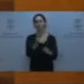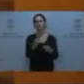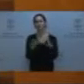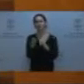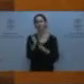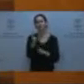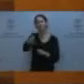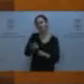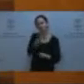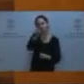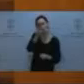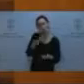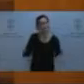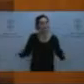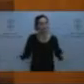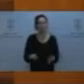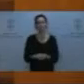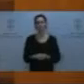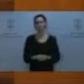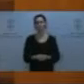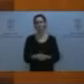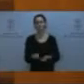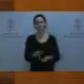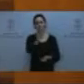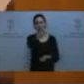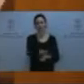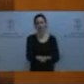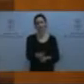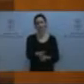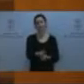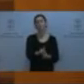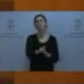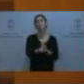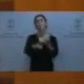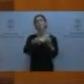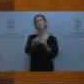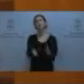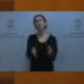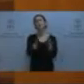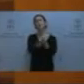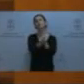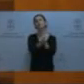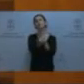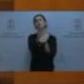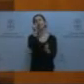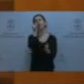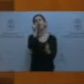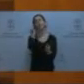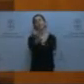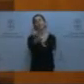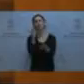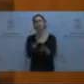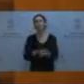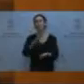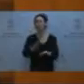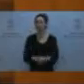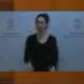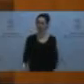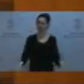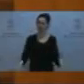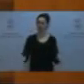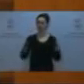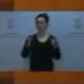salmón. Usted y el presidente Fernández en contra. Y lo que creemos desde el Grupo Parlamentario Popular es que